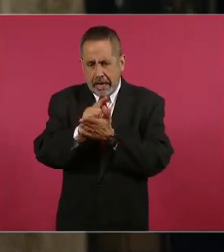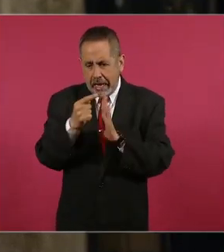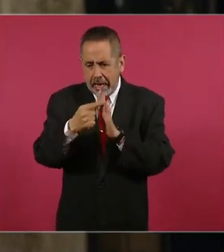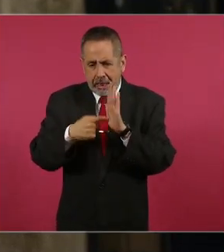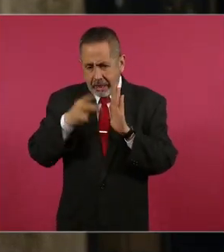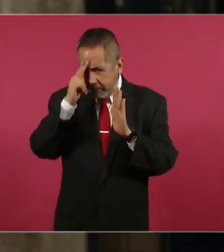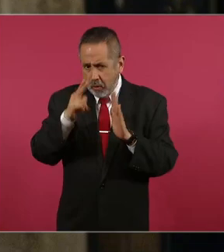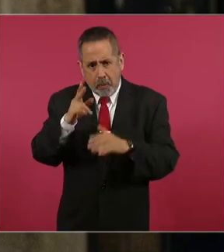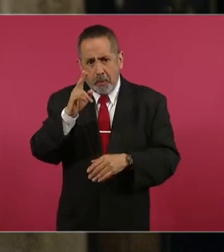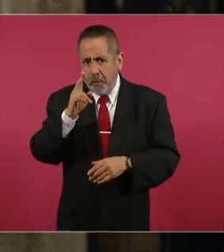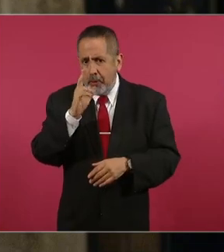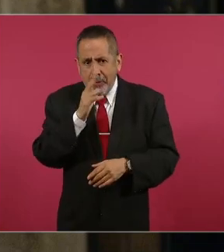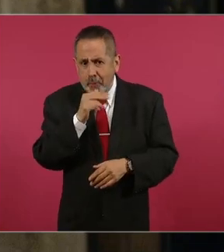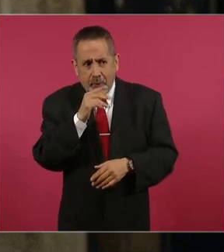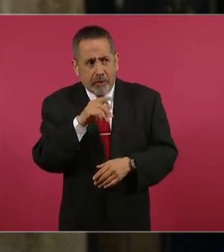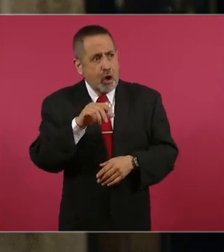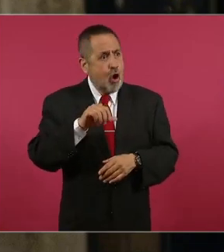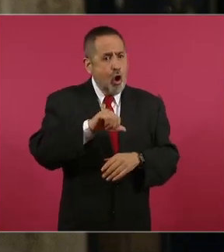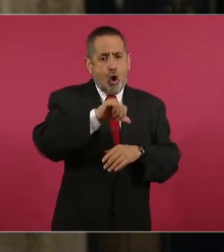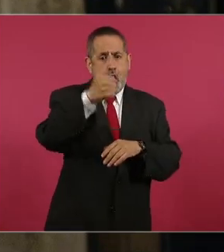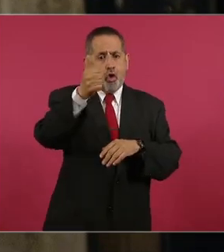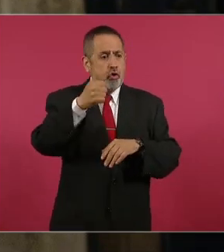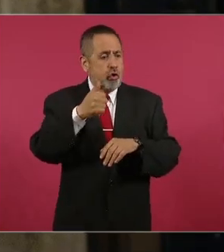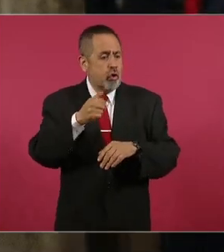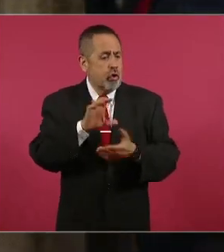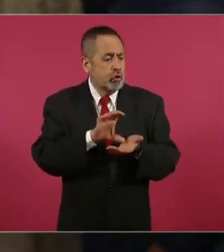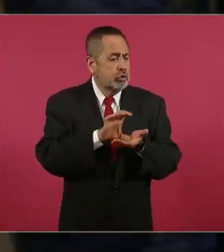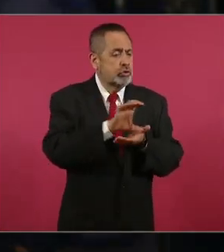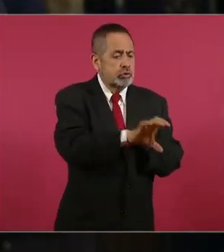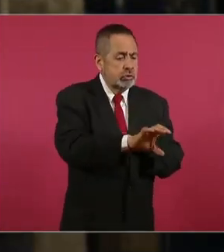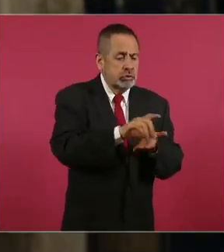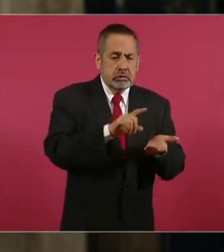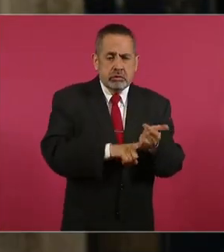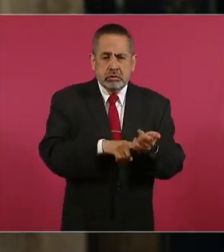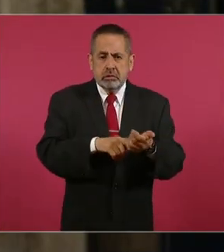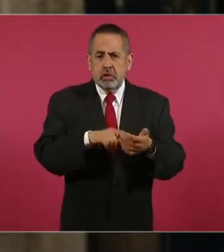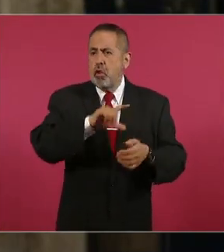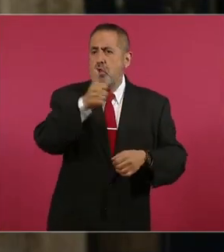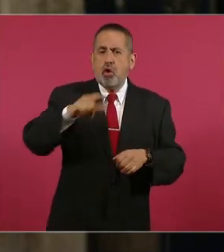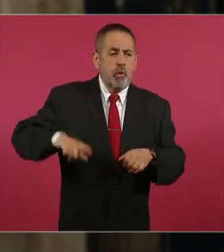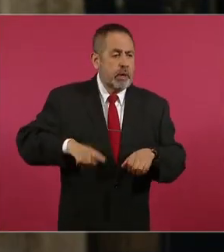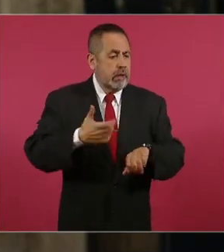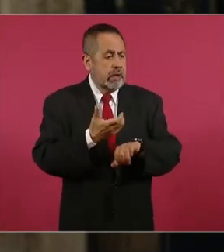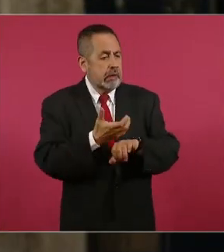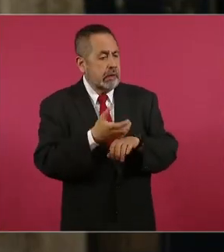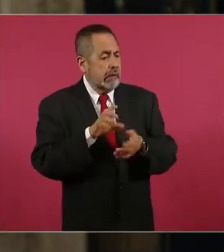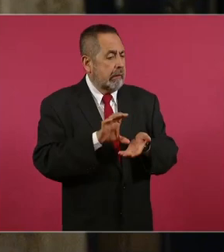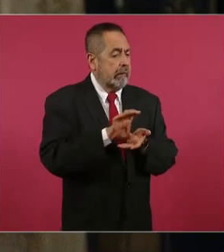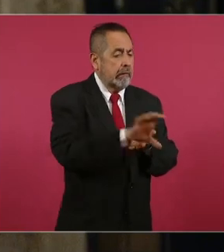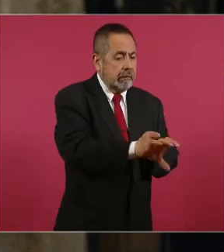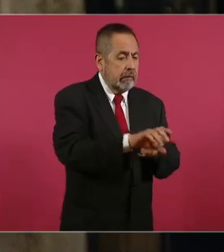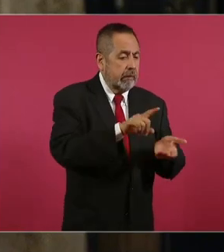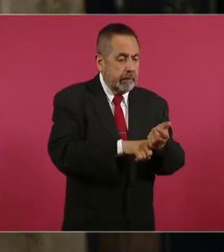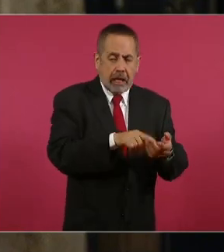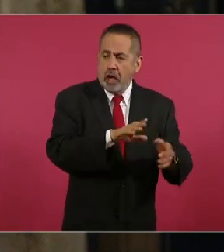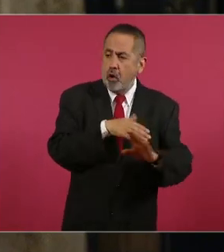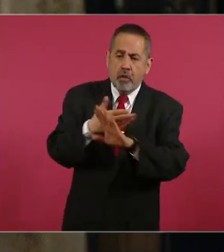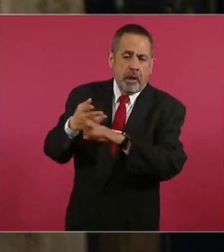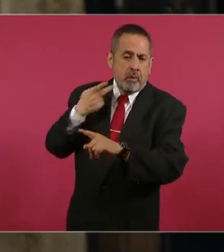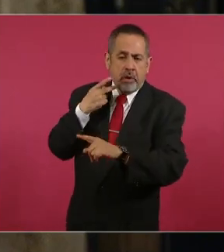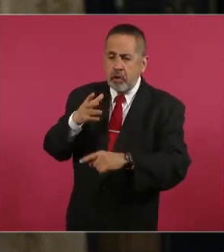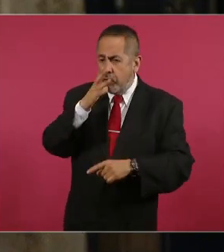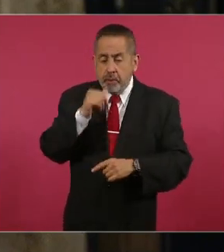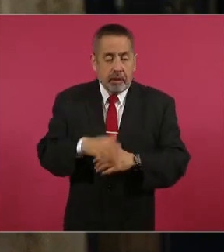mexicanas que organizaciones de carácter político tengan financiamiento de gobiernos extranjeros. Sin embargo, a través de la USAID, de la propia